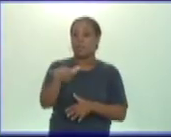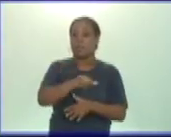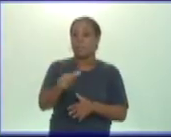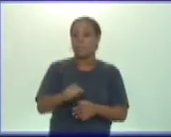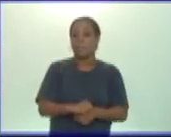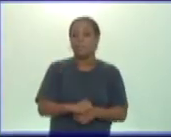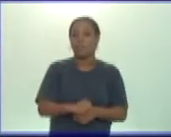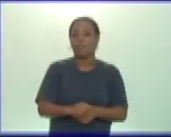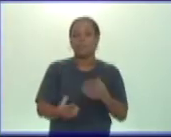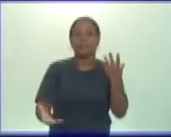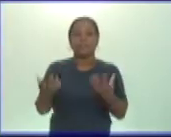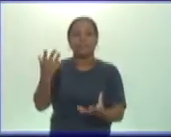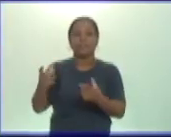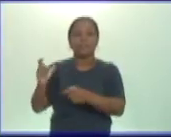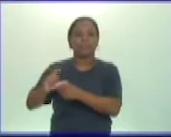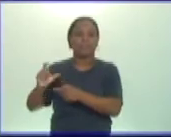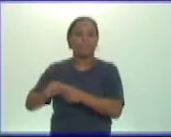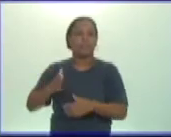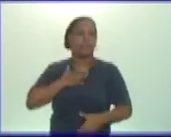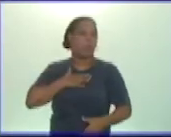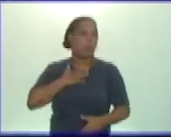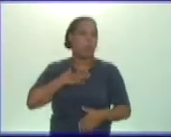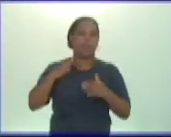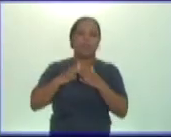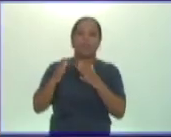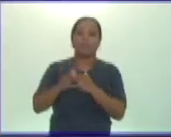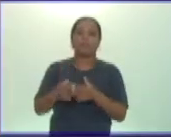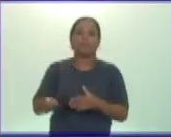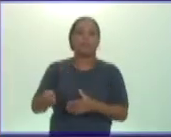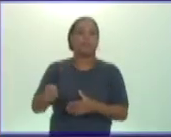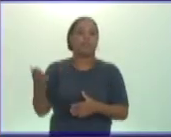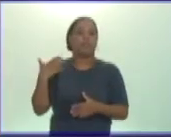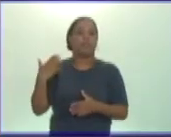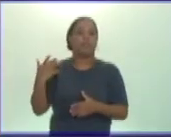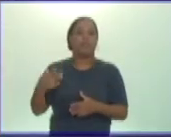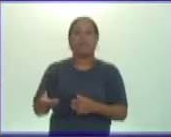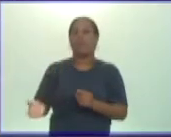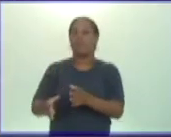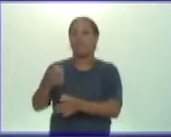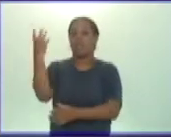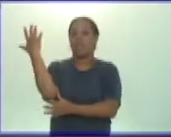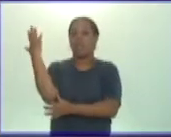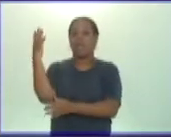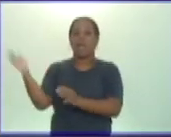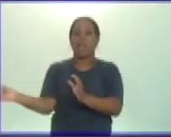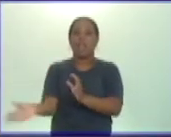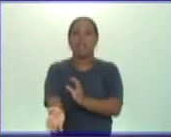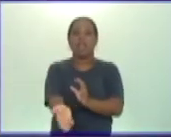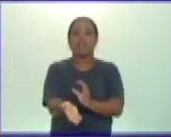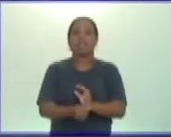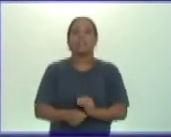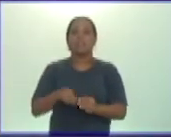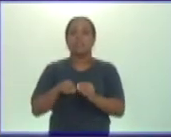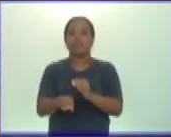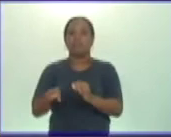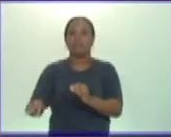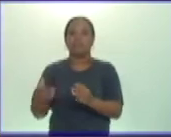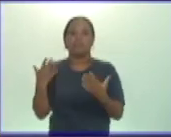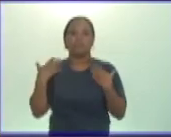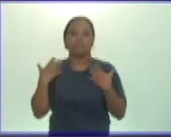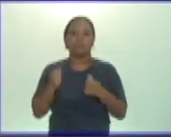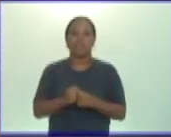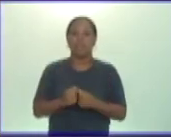de nuestros propios hogares que usan estufas a leña. En el sur, la mayor parte de la contaminación